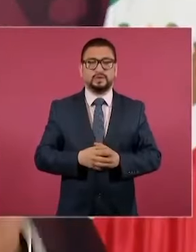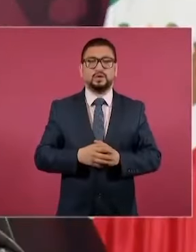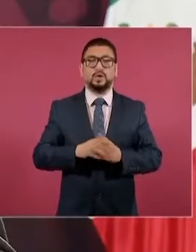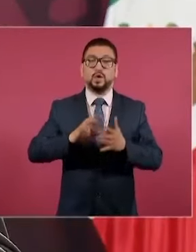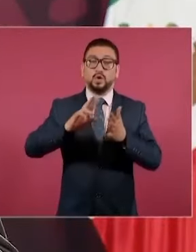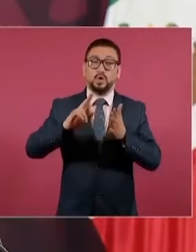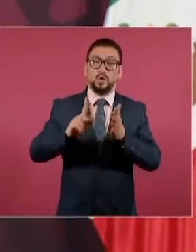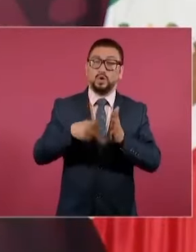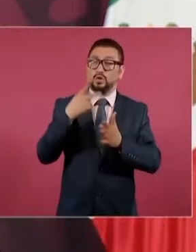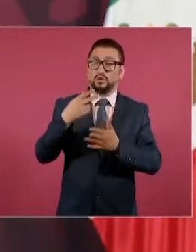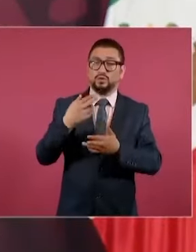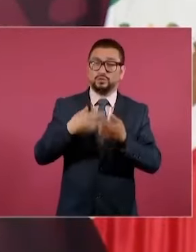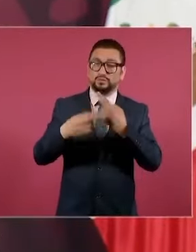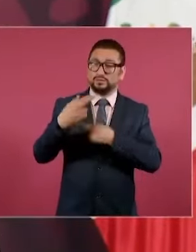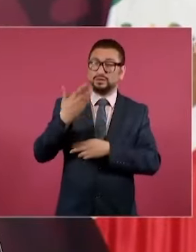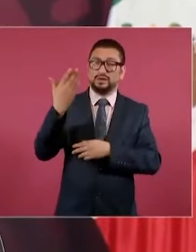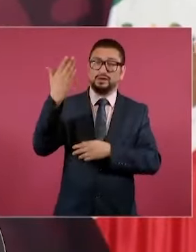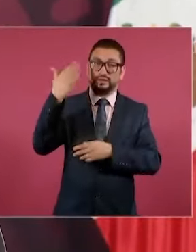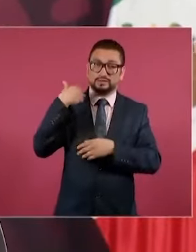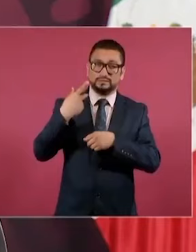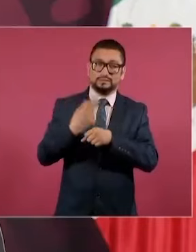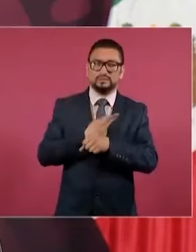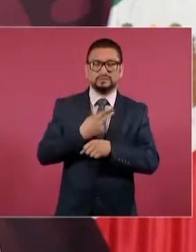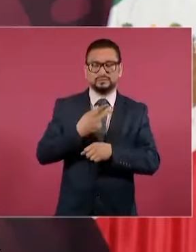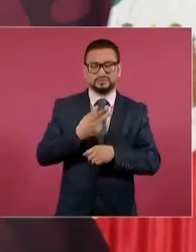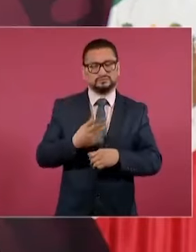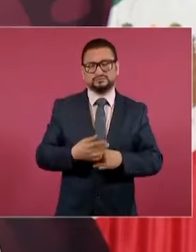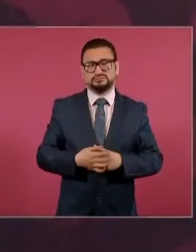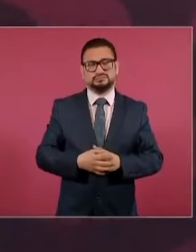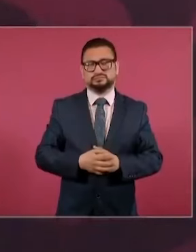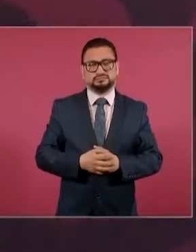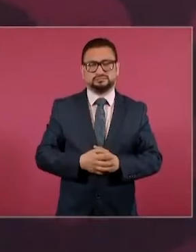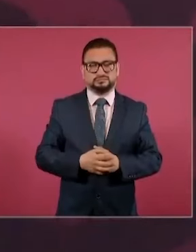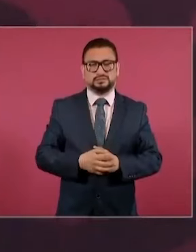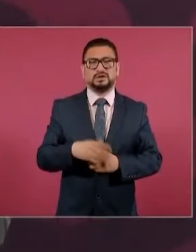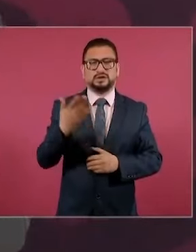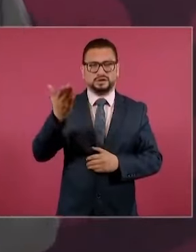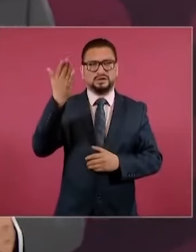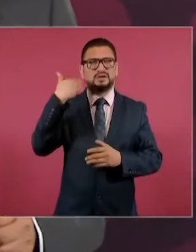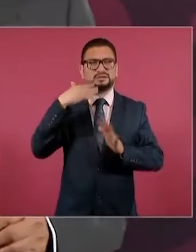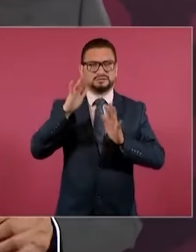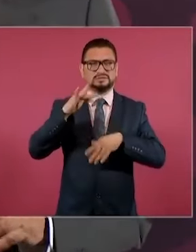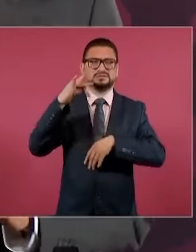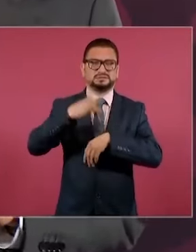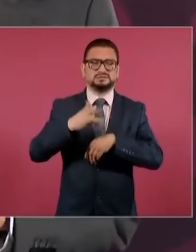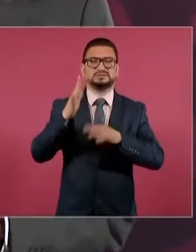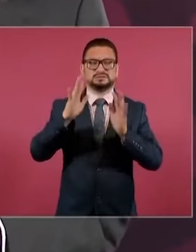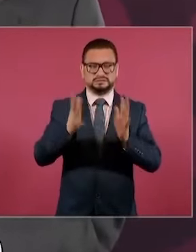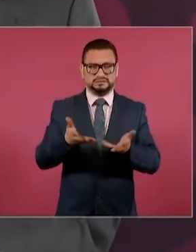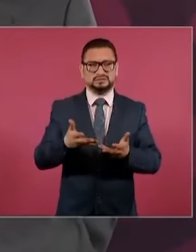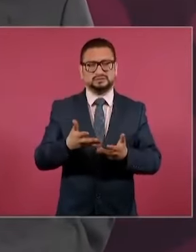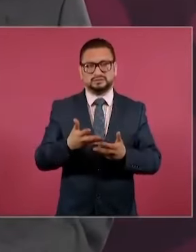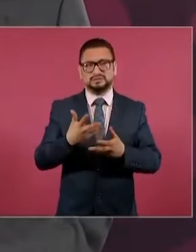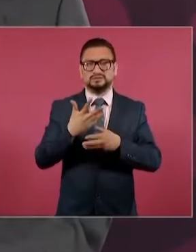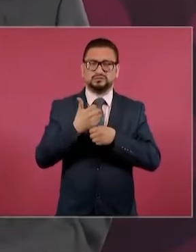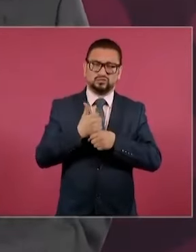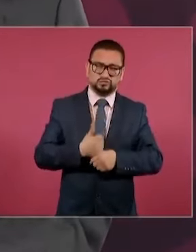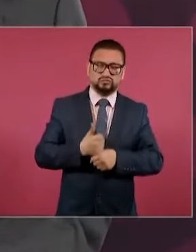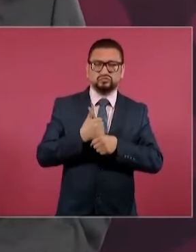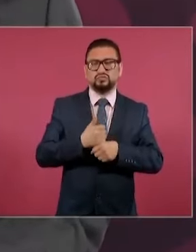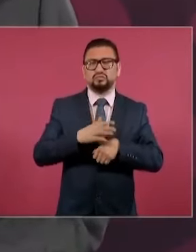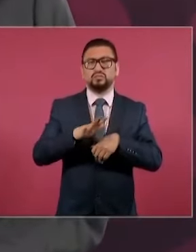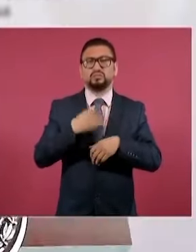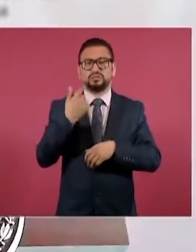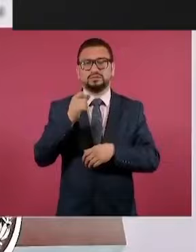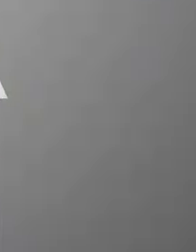a suceder lo que ya se padeció con la